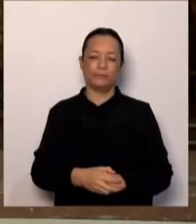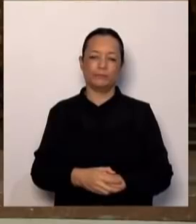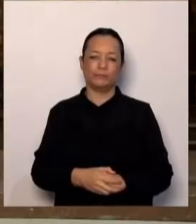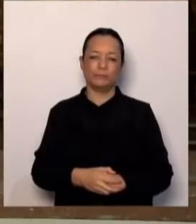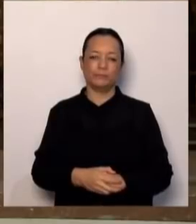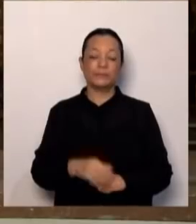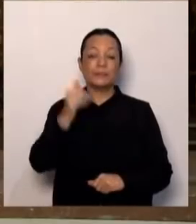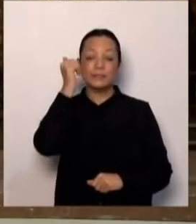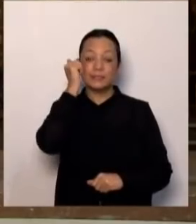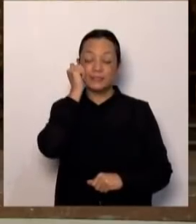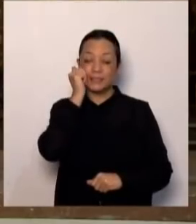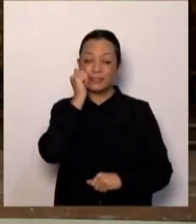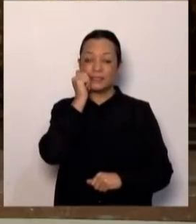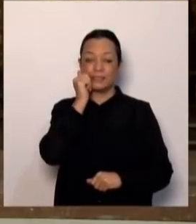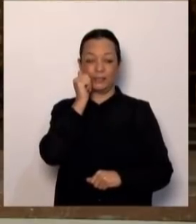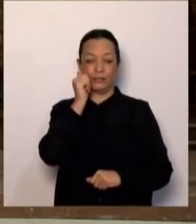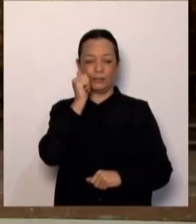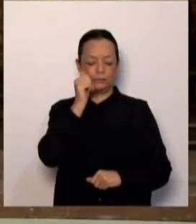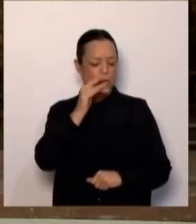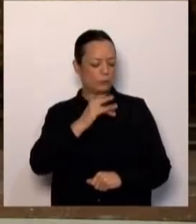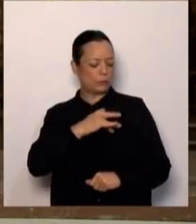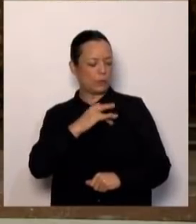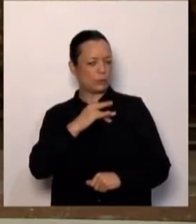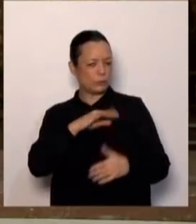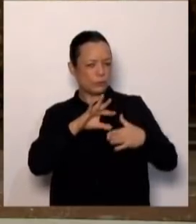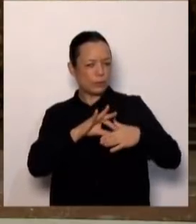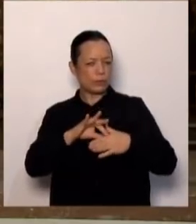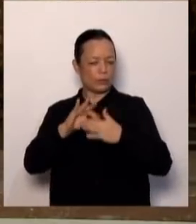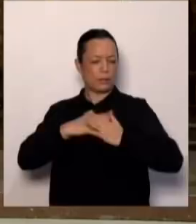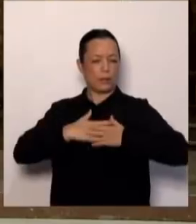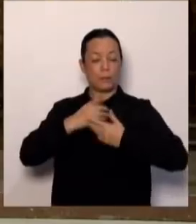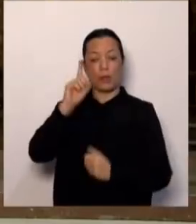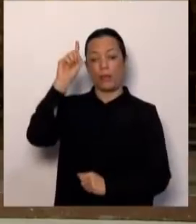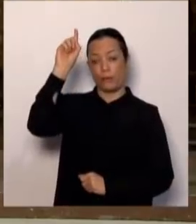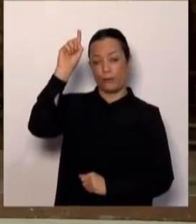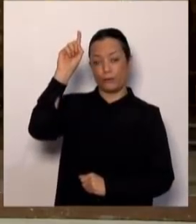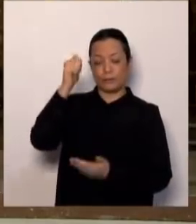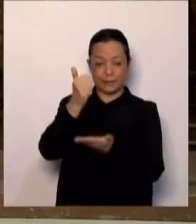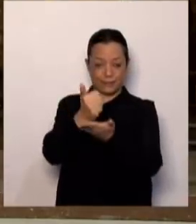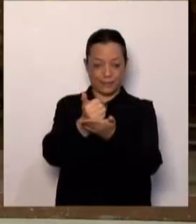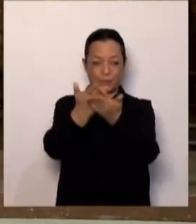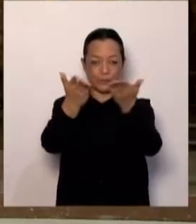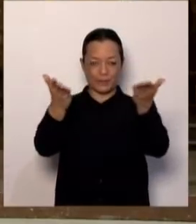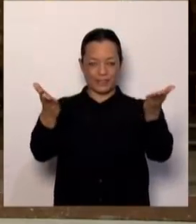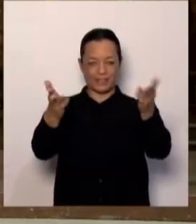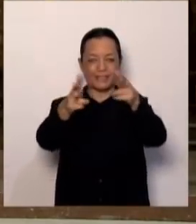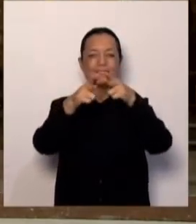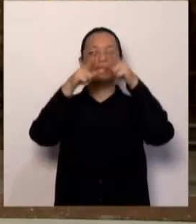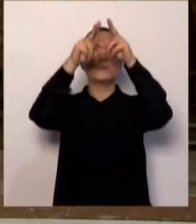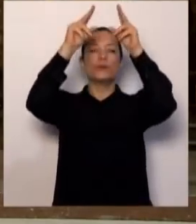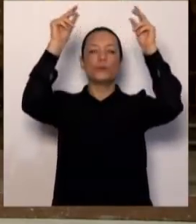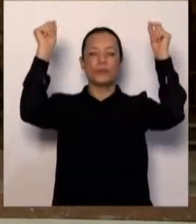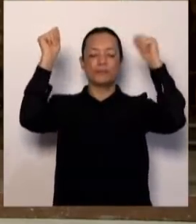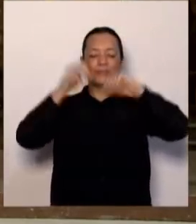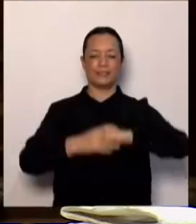El Señor que dirige nuestros corazones para que amemos a Dios esté con todos ustedes.